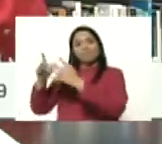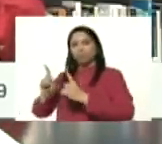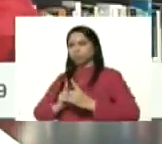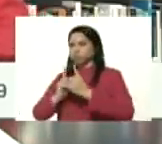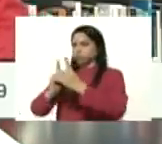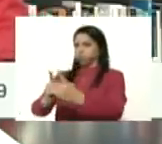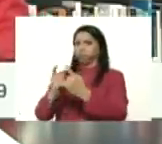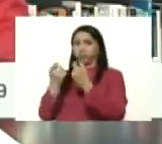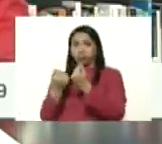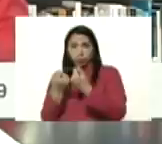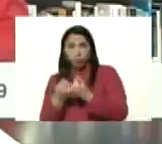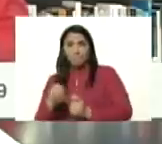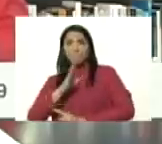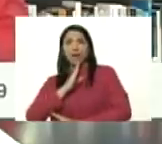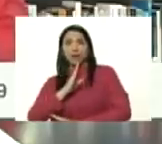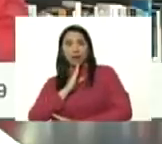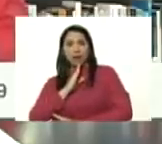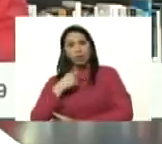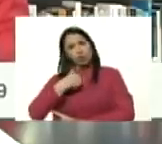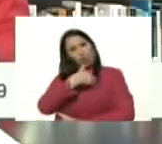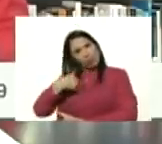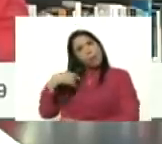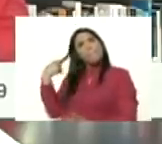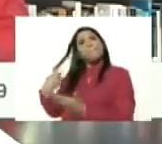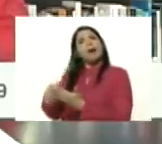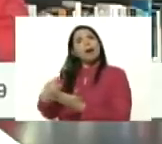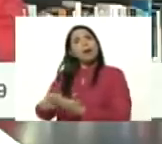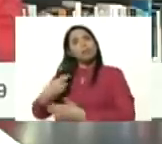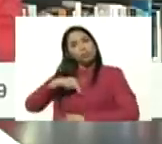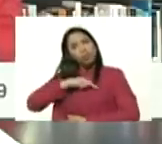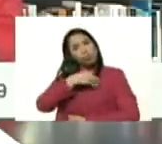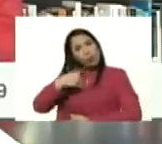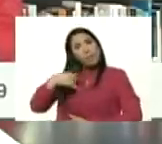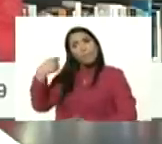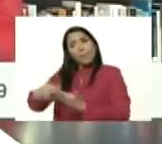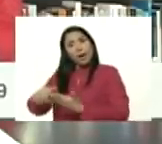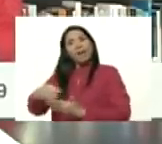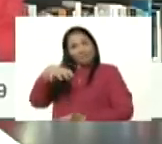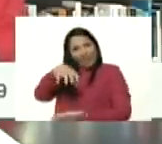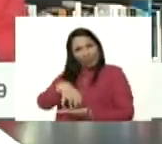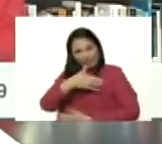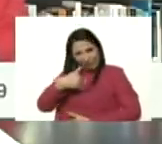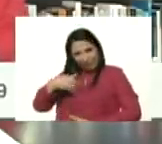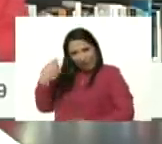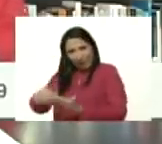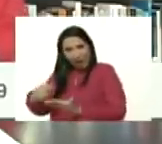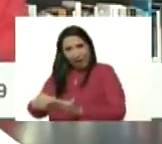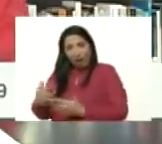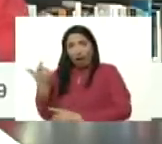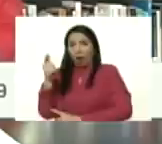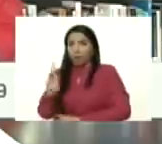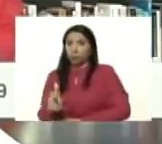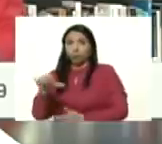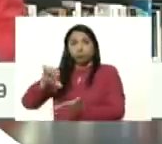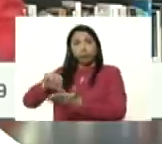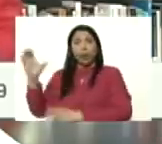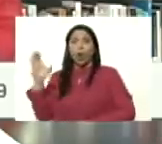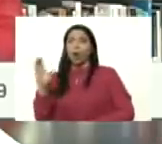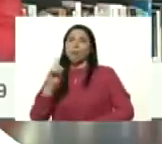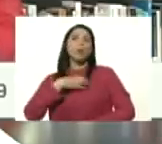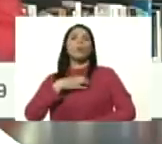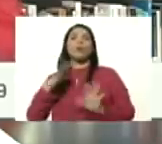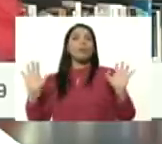cuentas bancarias. Y si yo quiero pagar o queremos pagar el Estado unos autobuses en Bogotá, no se